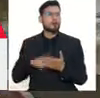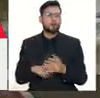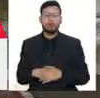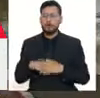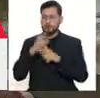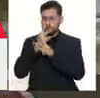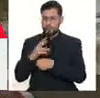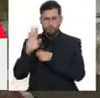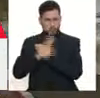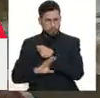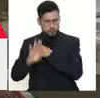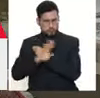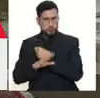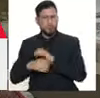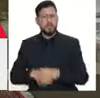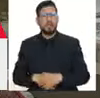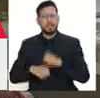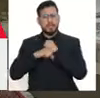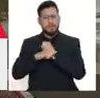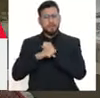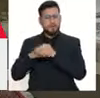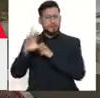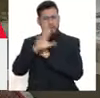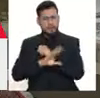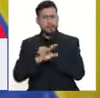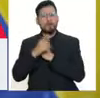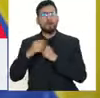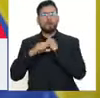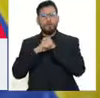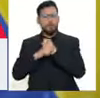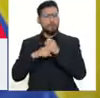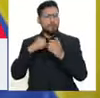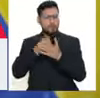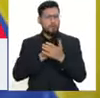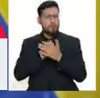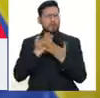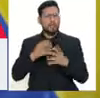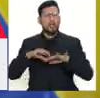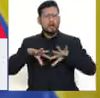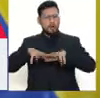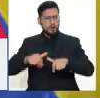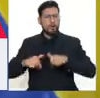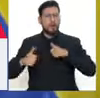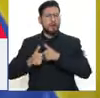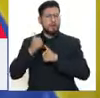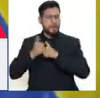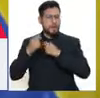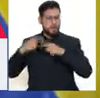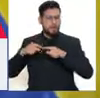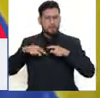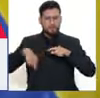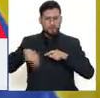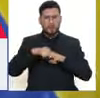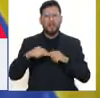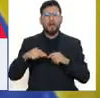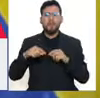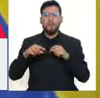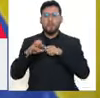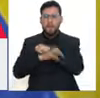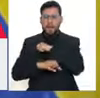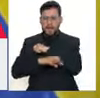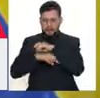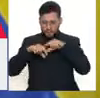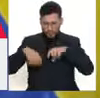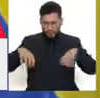de seguridad y defensa para la lucha frontal contra la delincuencia organizada transnacional.